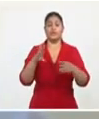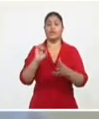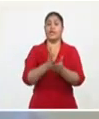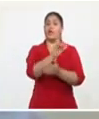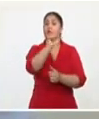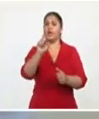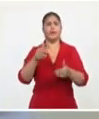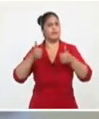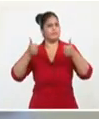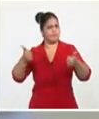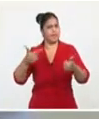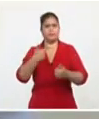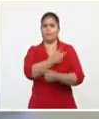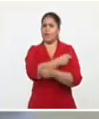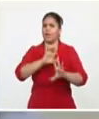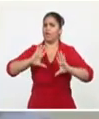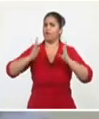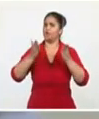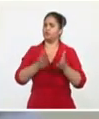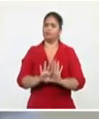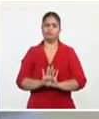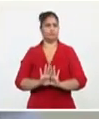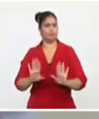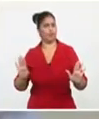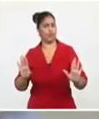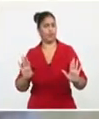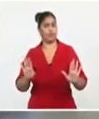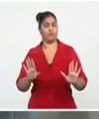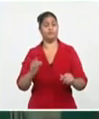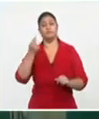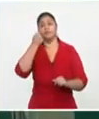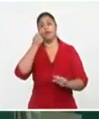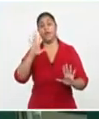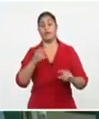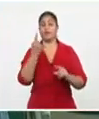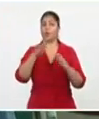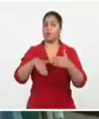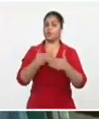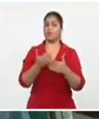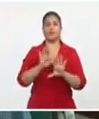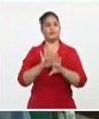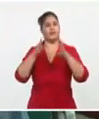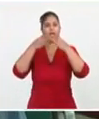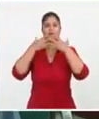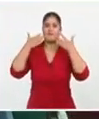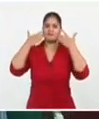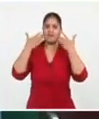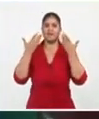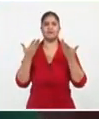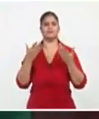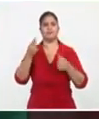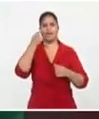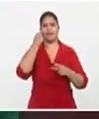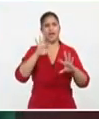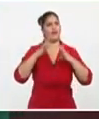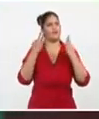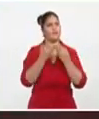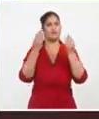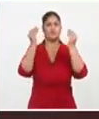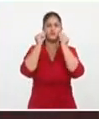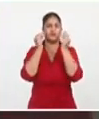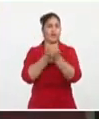todo puede volver a la normalidad, ¿ve? A ver si podemos volver a ver a nuestros familiares que están lejos y esas cosas.